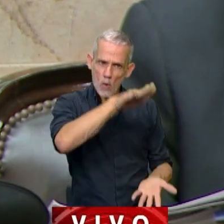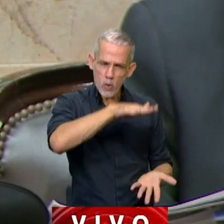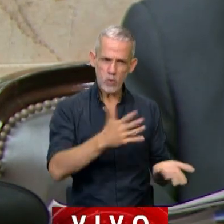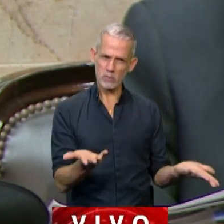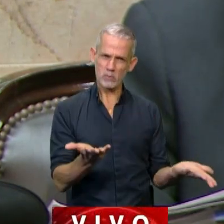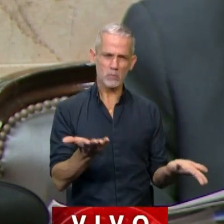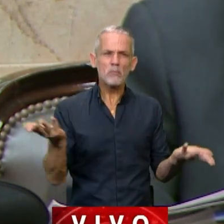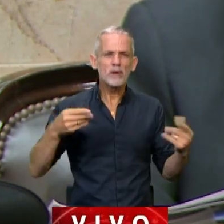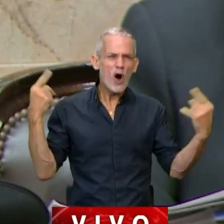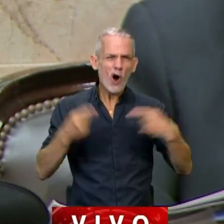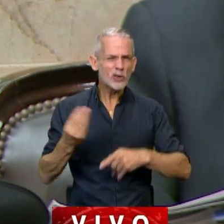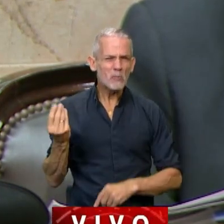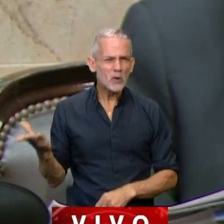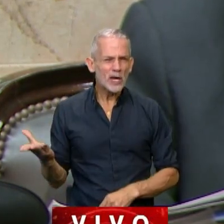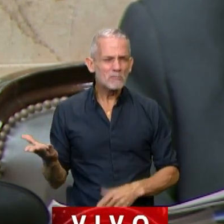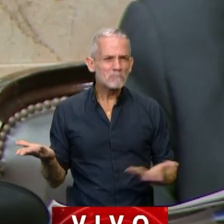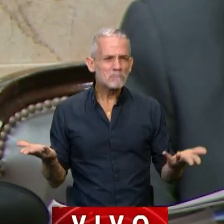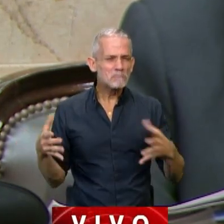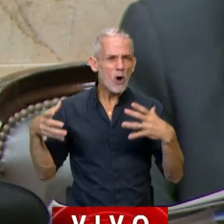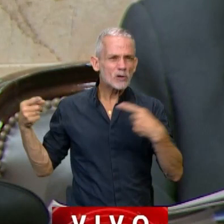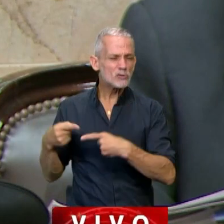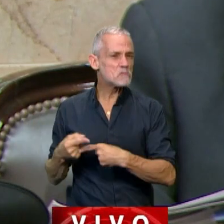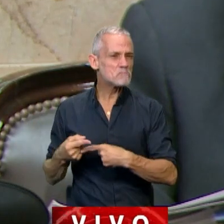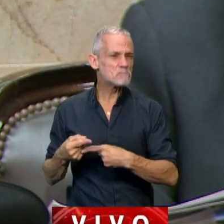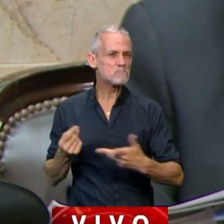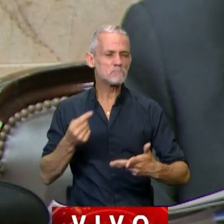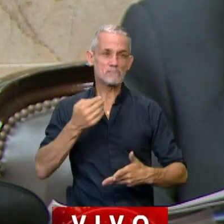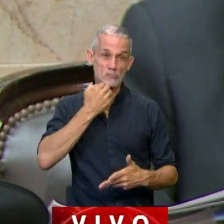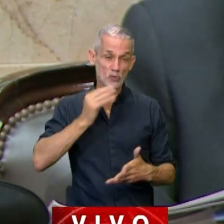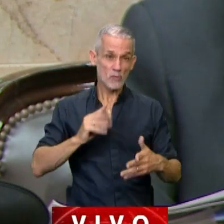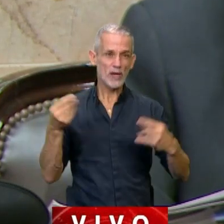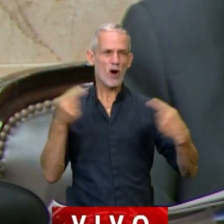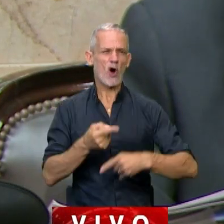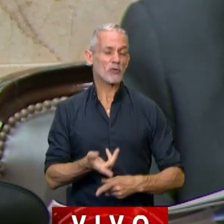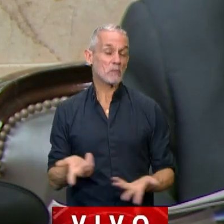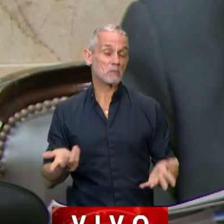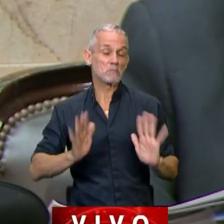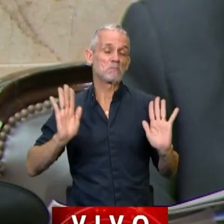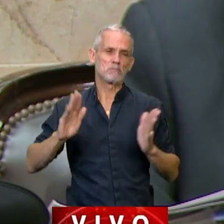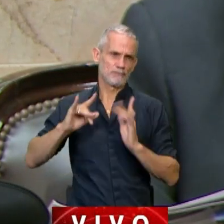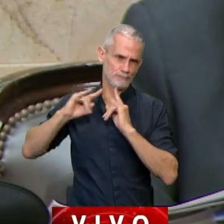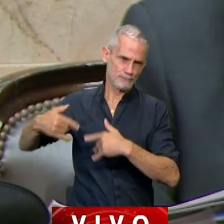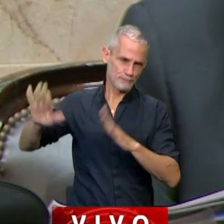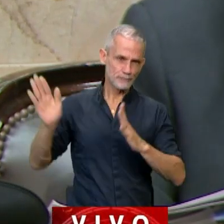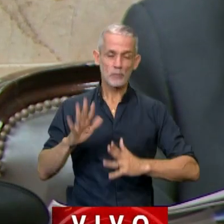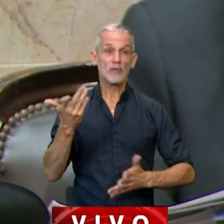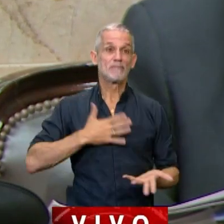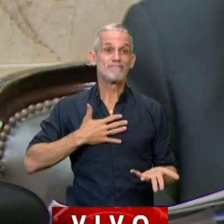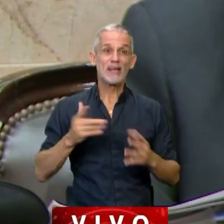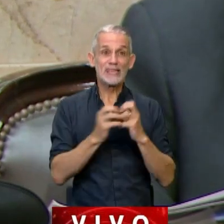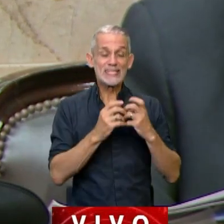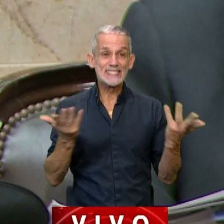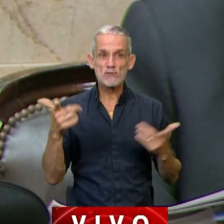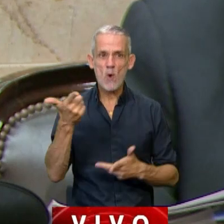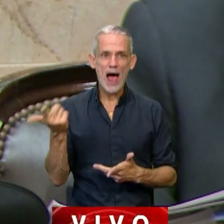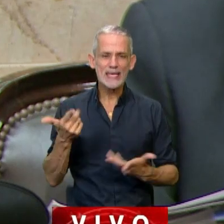lo cual no se entiende porque estarían en contra los de la oposición los diputados de la oposición Pero bueno Y lamentablemente no lo estamos pudiendo